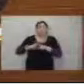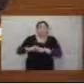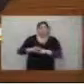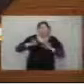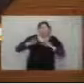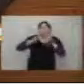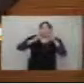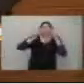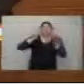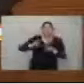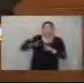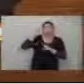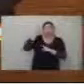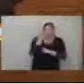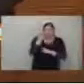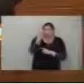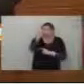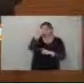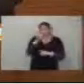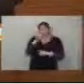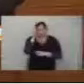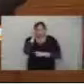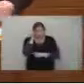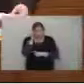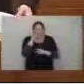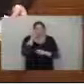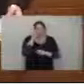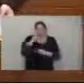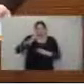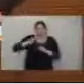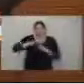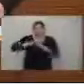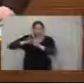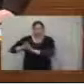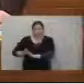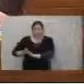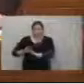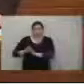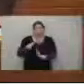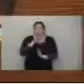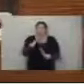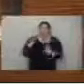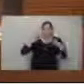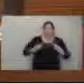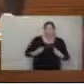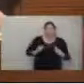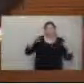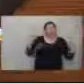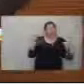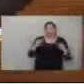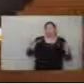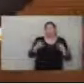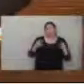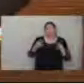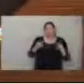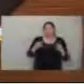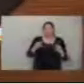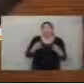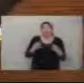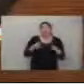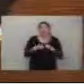y a las alumnas y no a otros intereses. Y por ello, tendremos que fijar los